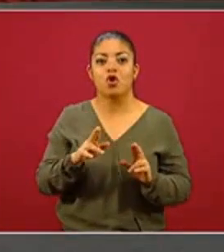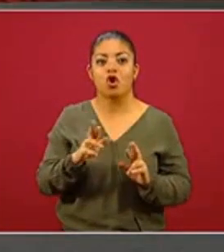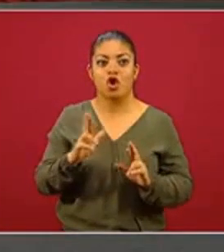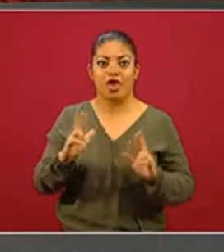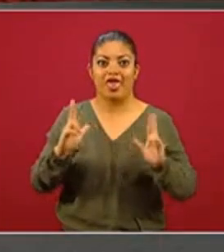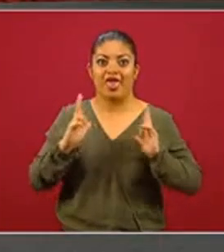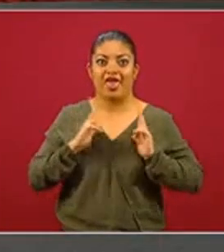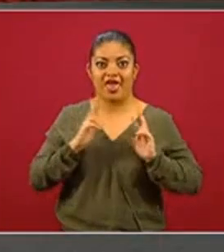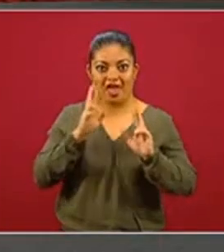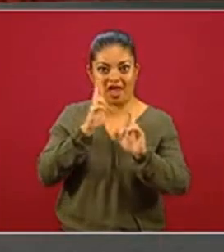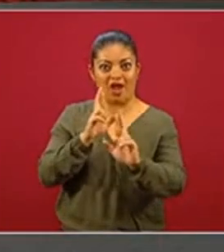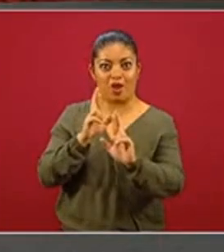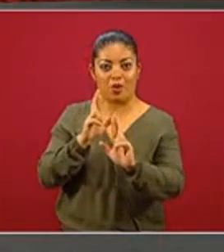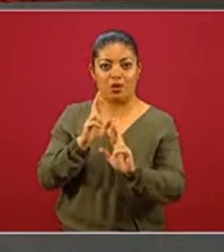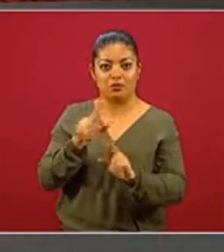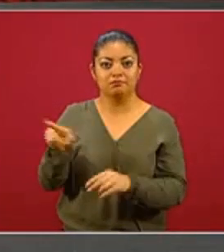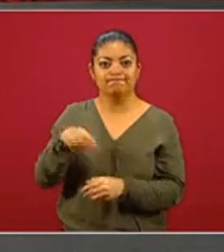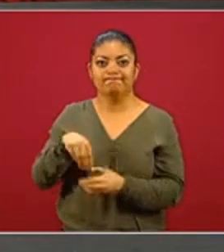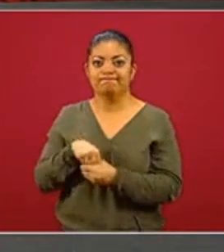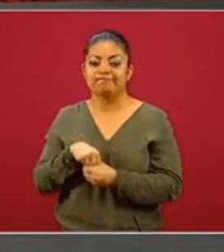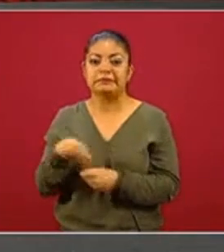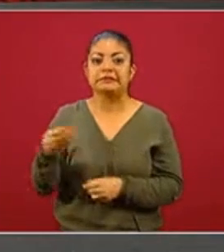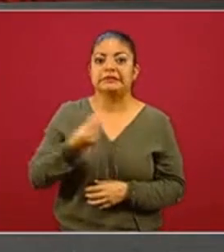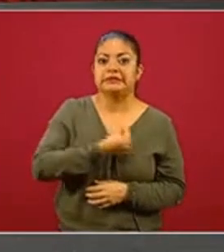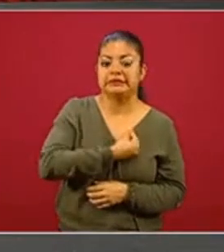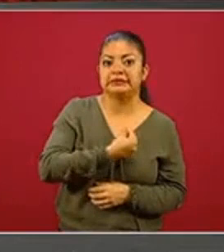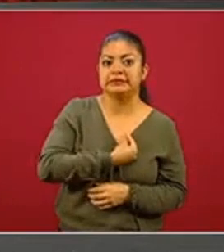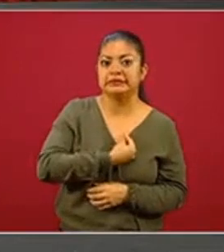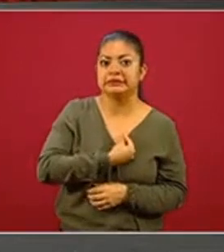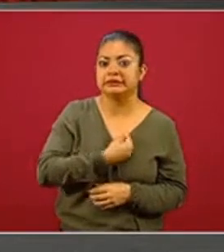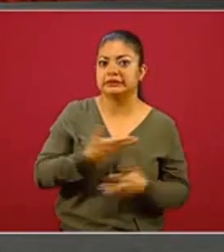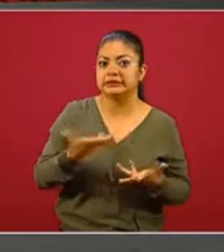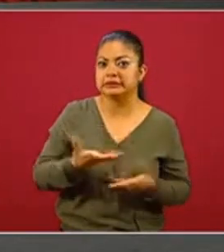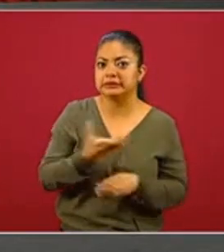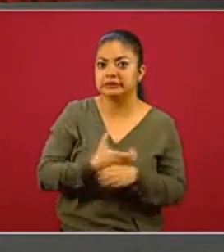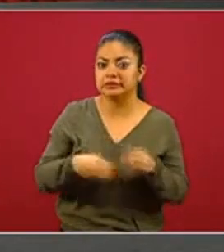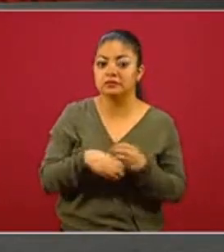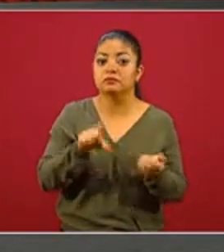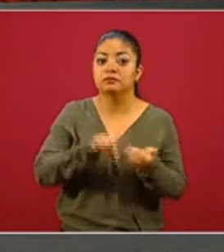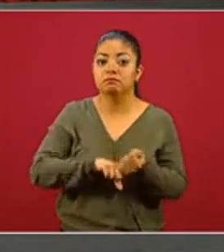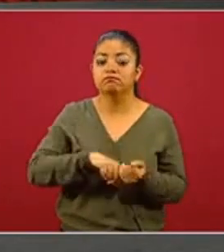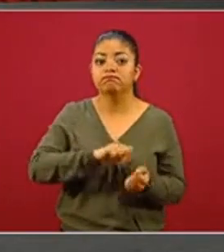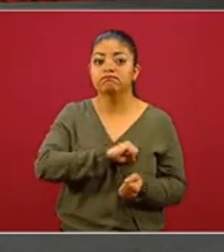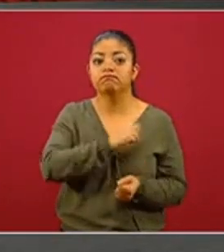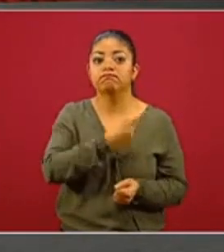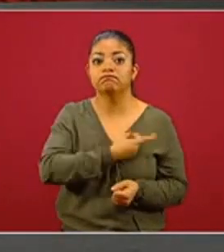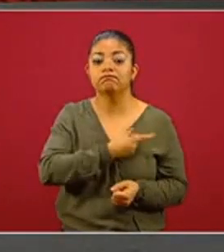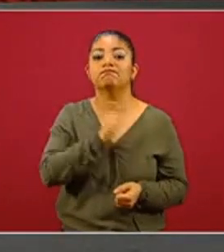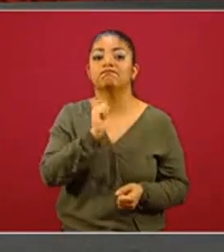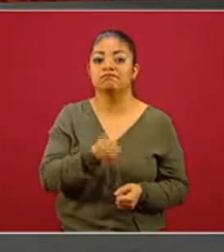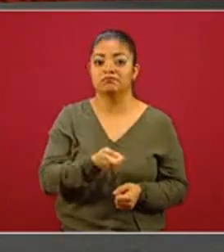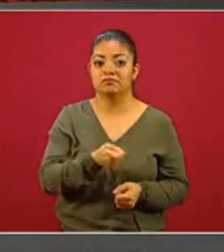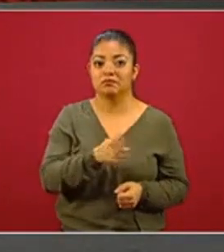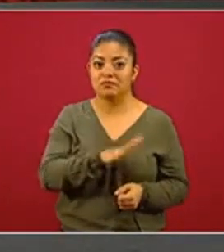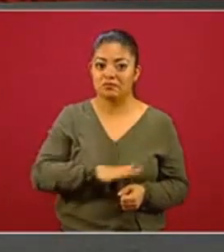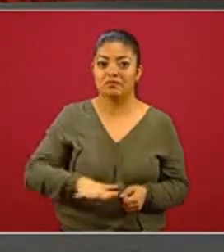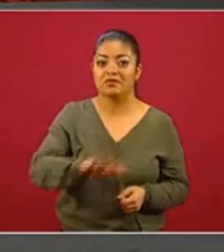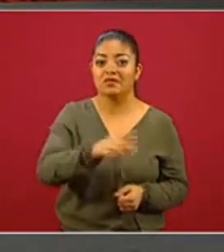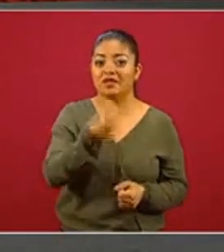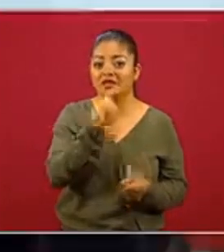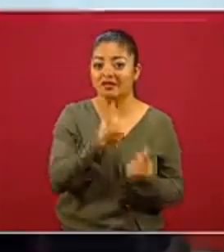soportar todas las acciones que van vinculadas a otras situaciones de salud de la población